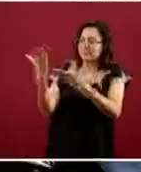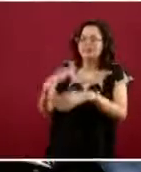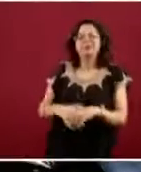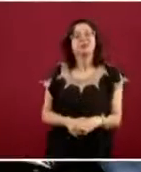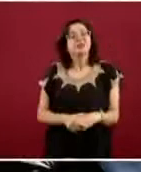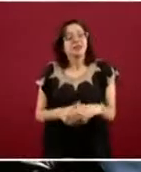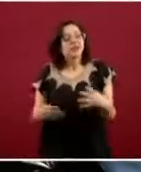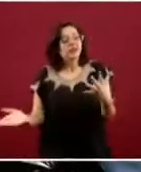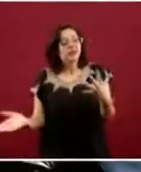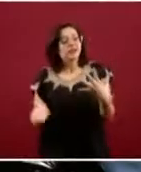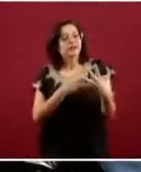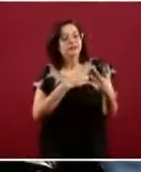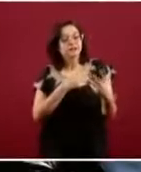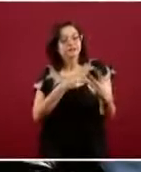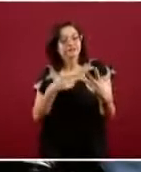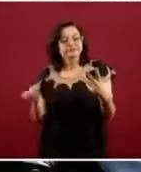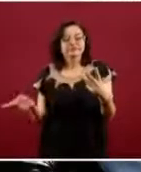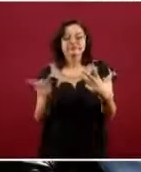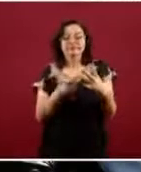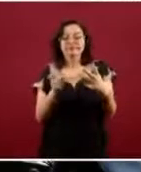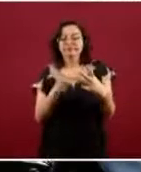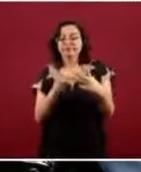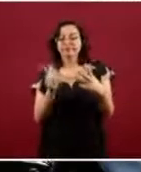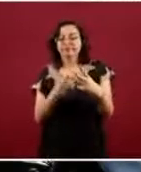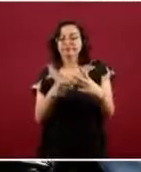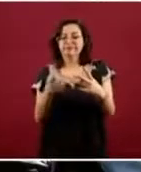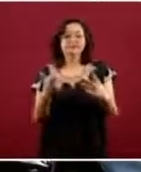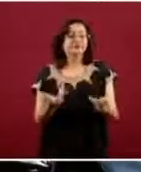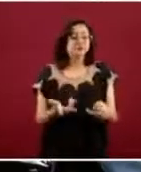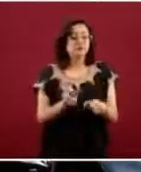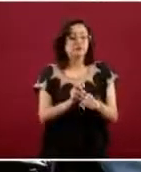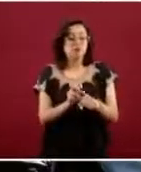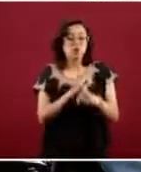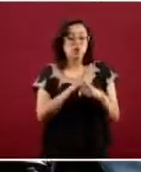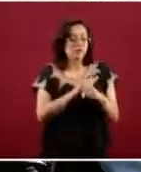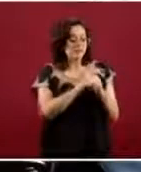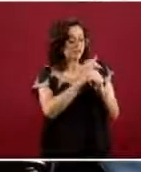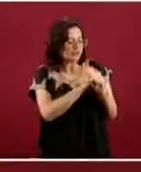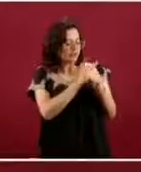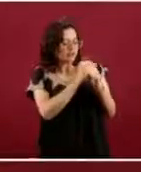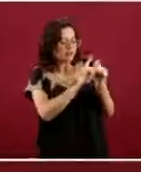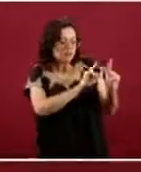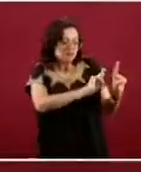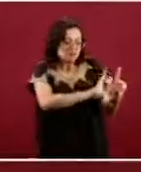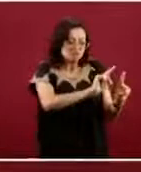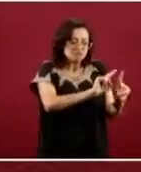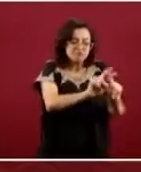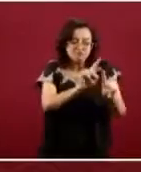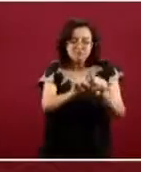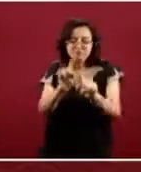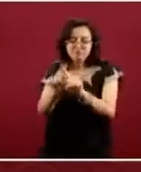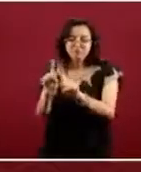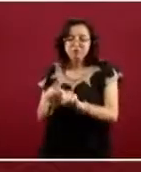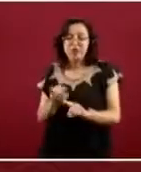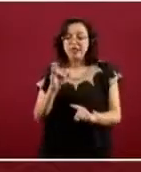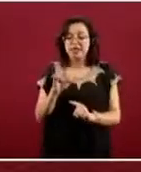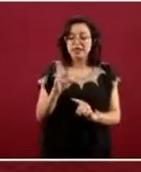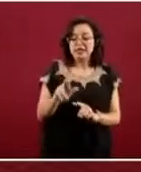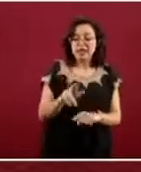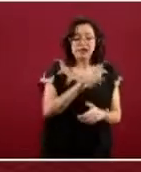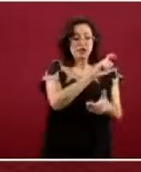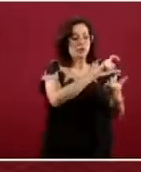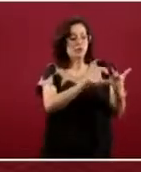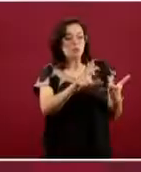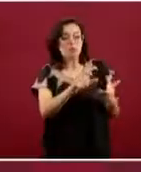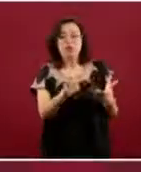las distintas reactivos y de investigación que pudiera haber comprado el INER, no